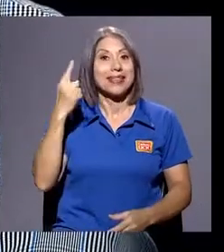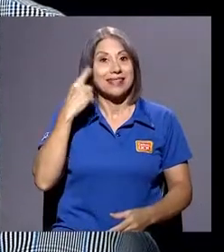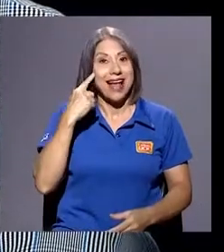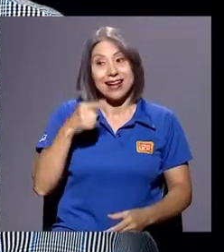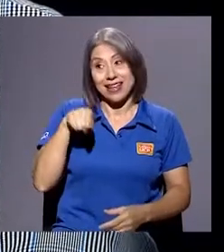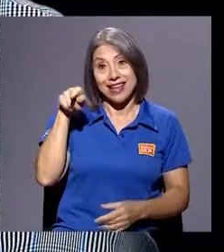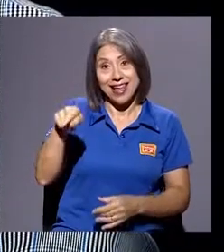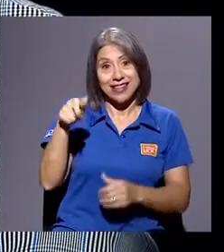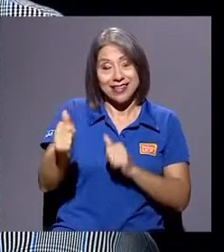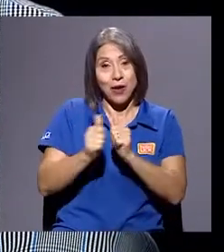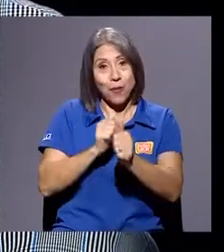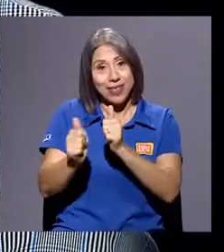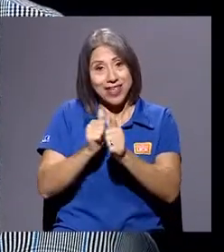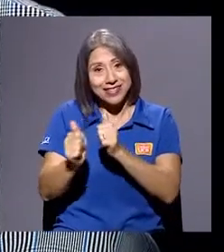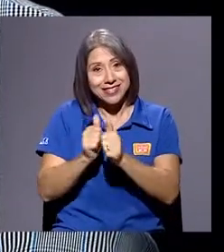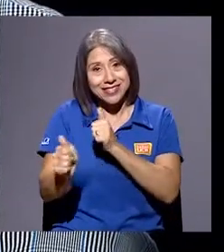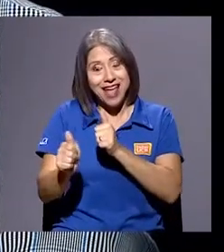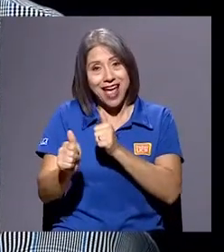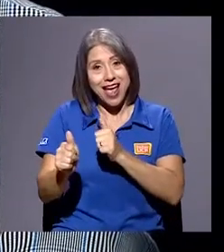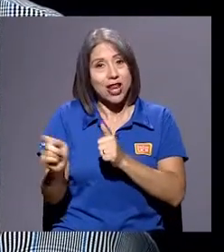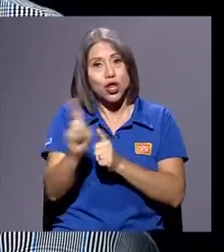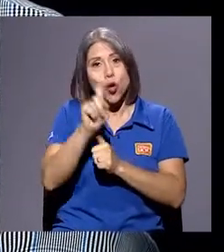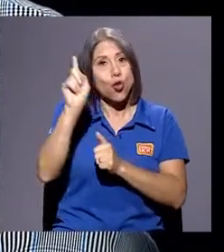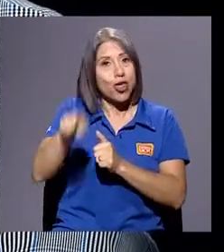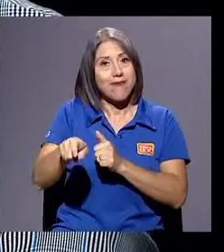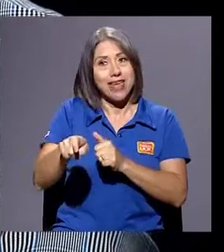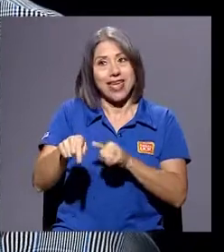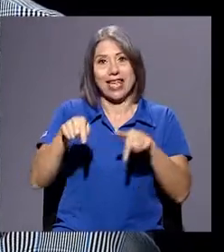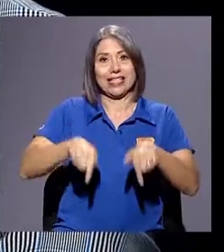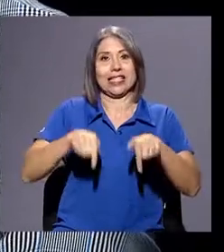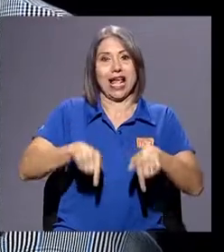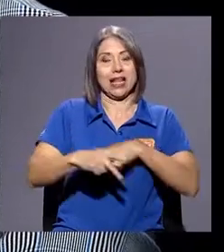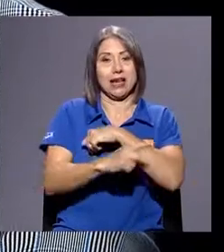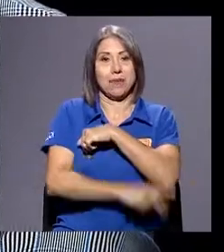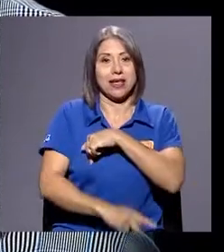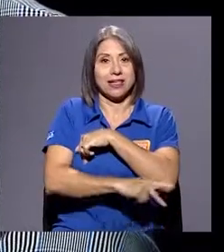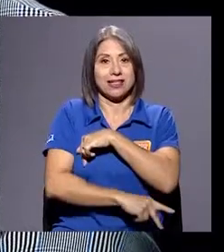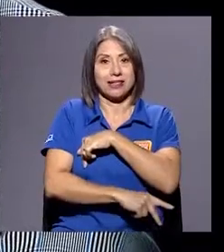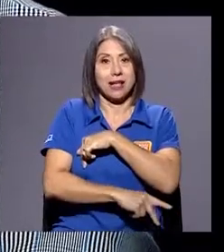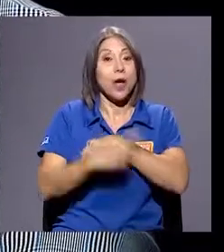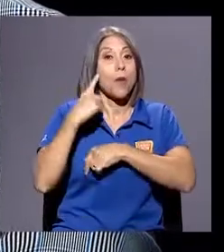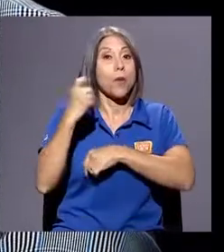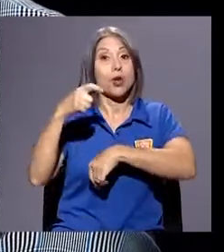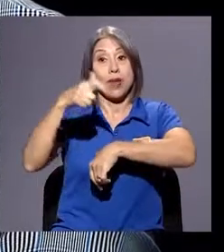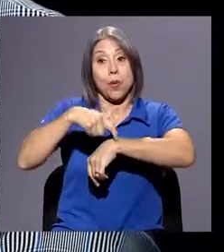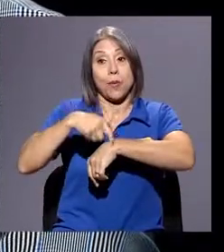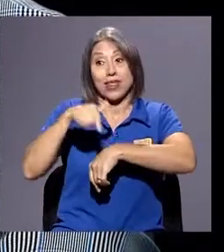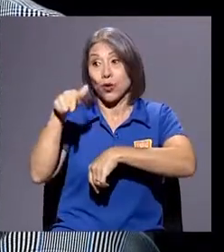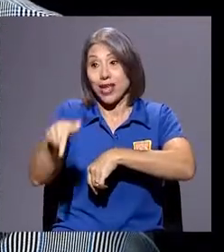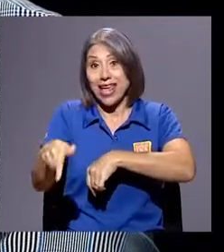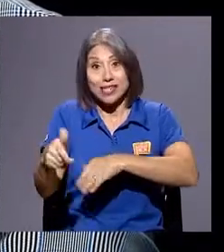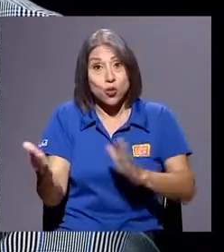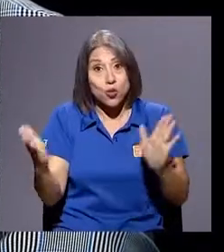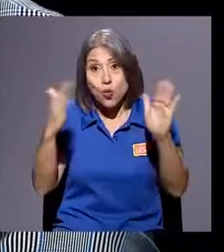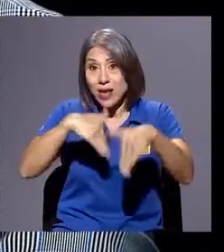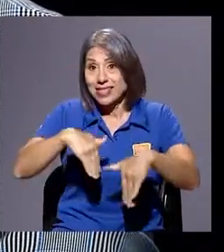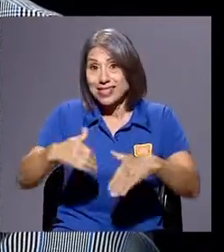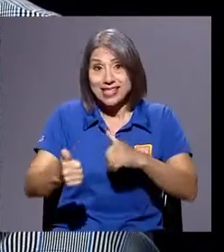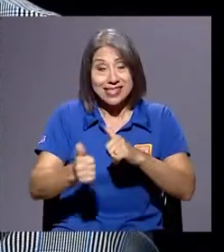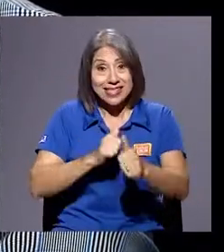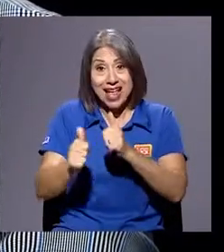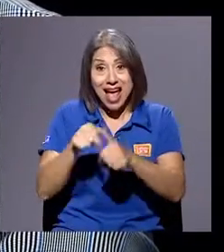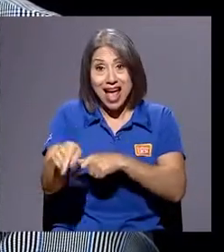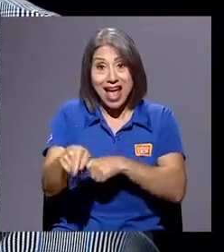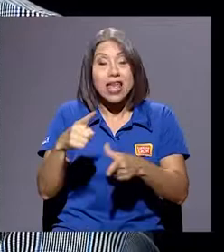competencia no debe estar en el país. Porque en el momento que no exista esa competencia, esos